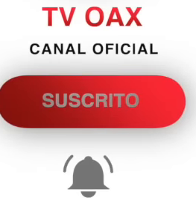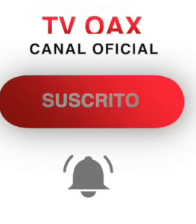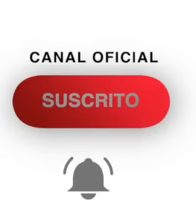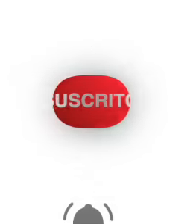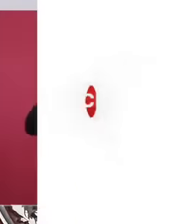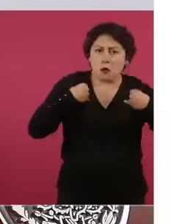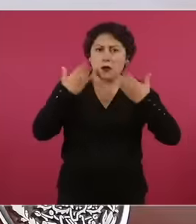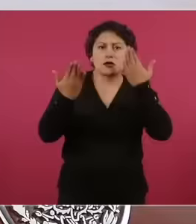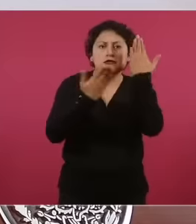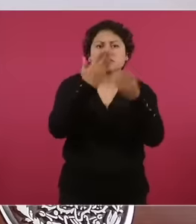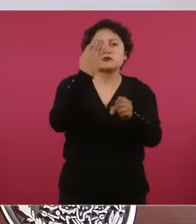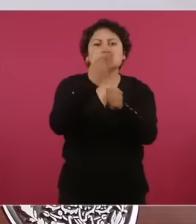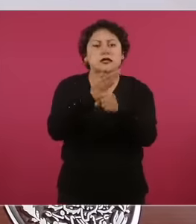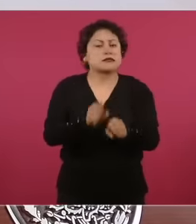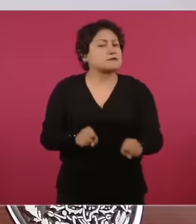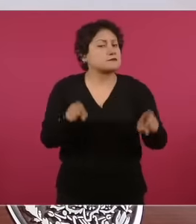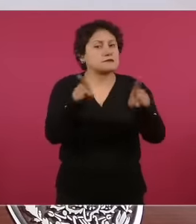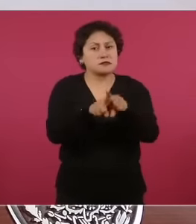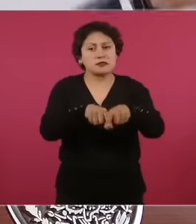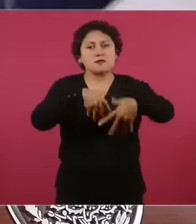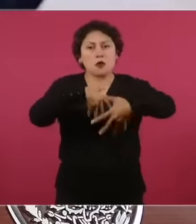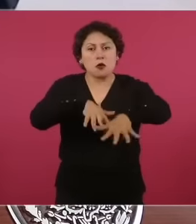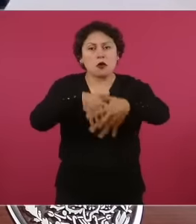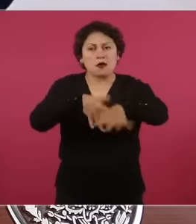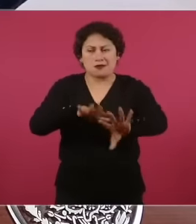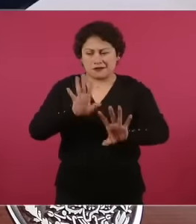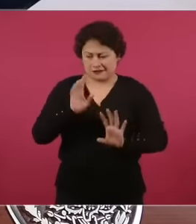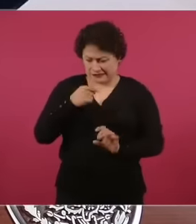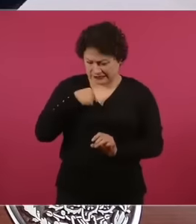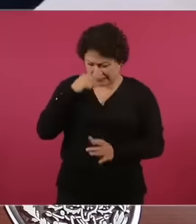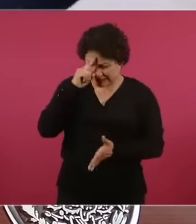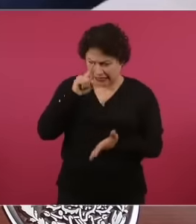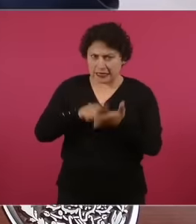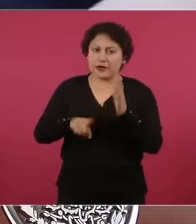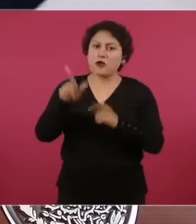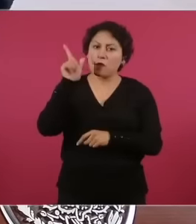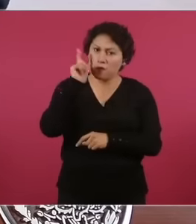Y creo que mañana va a haber otra movilización, nada más que